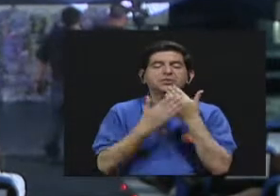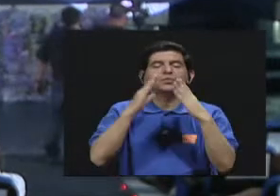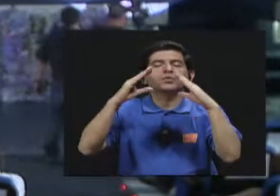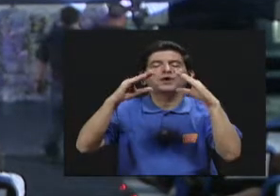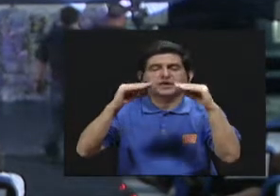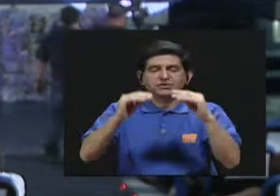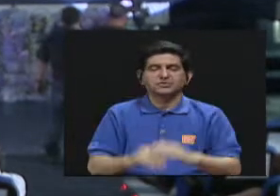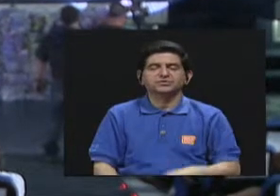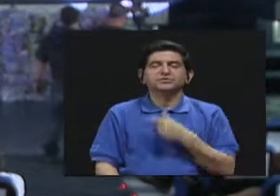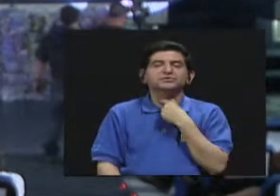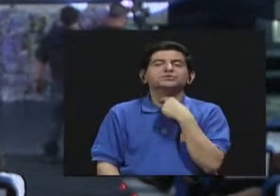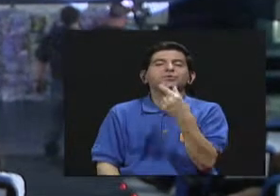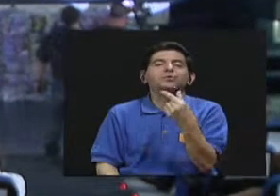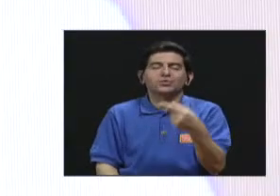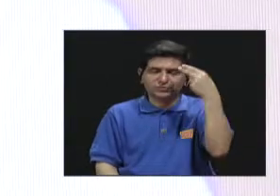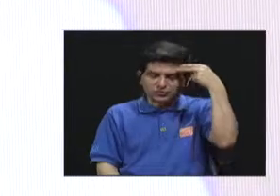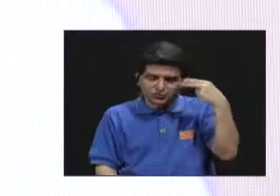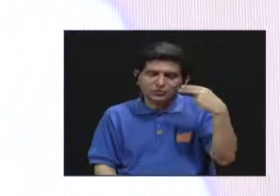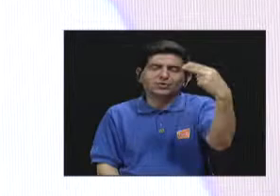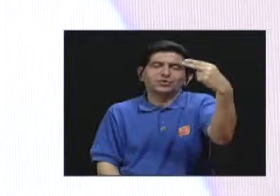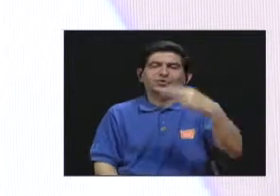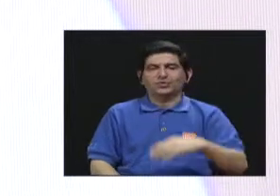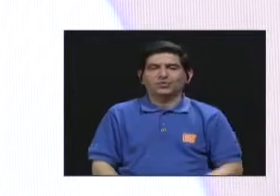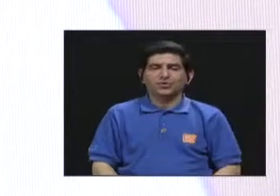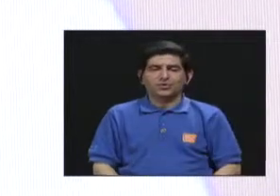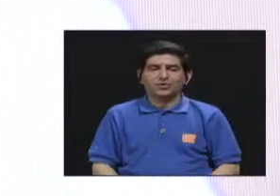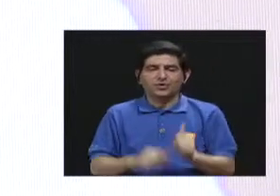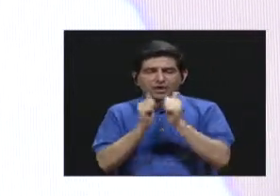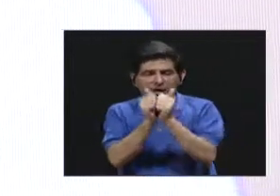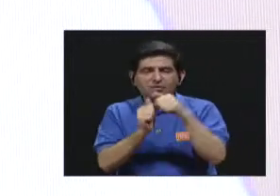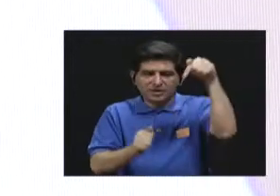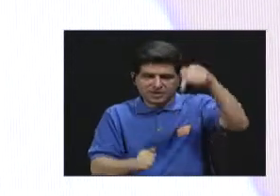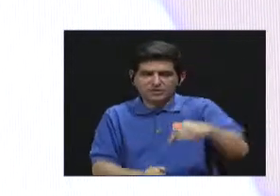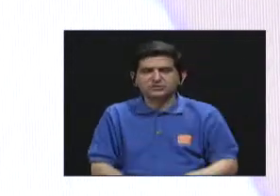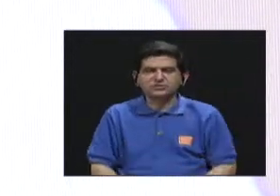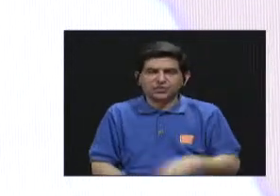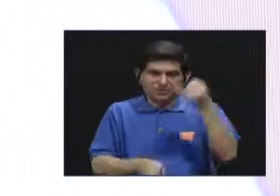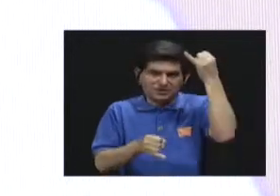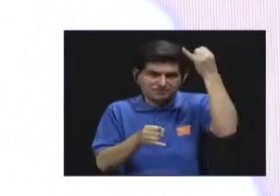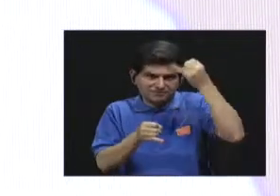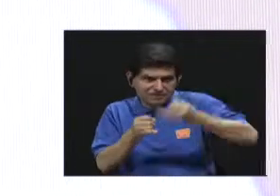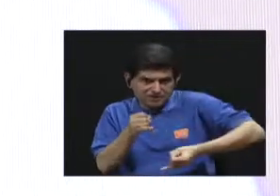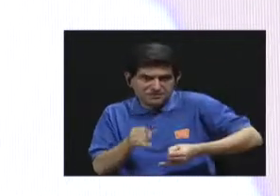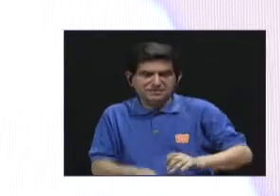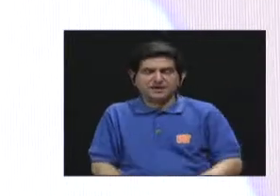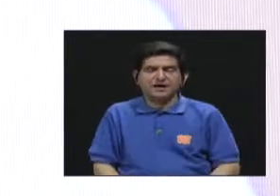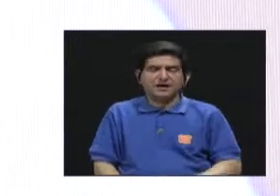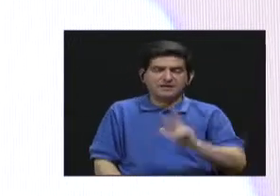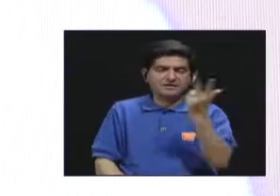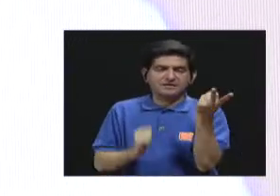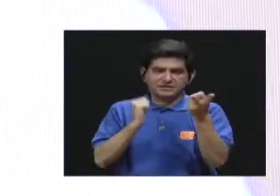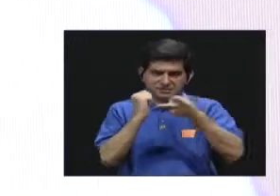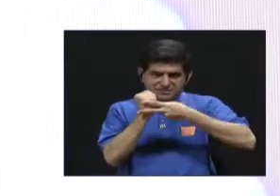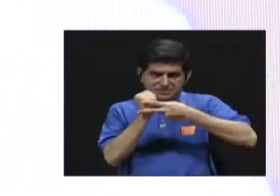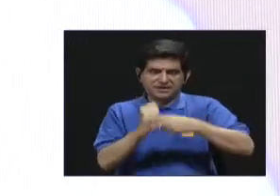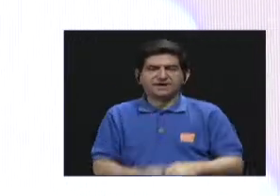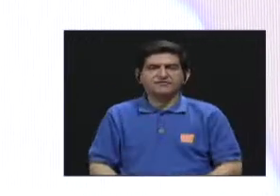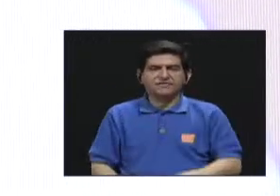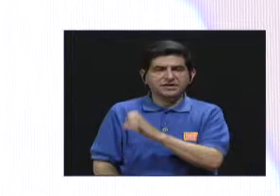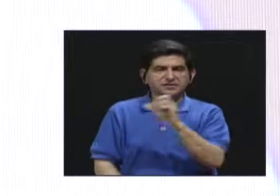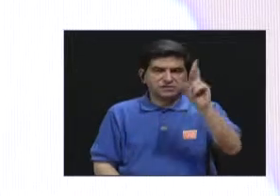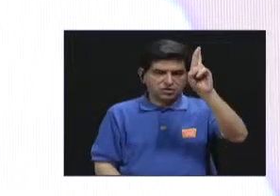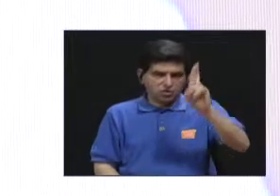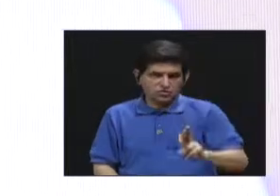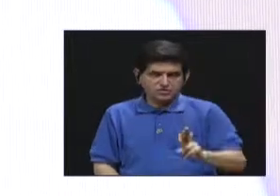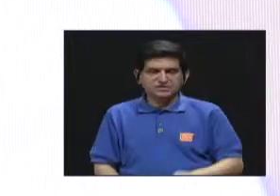Muy buenas noches, es un placer y un honor estar con ustedes hoy para cerrar esta tercera edición